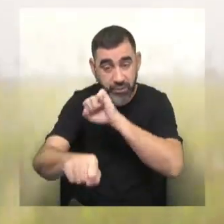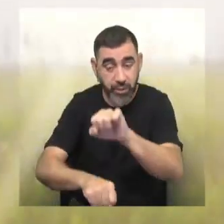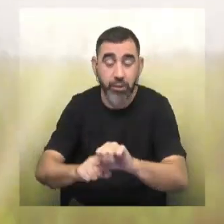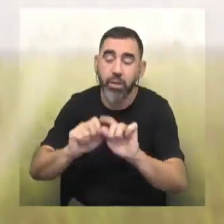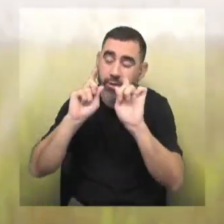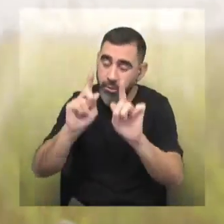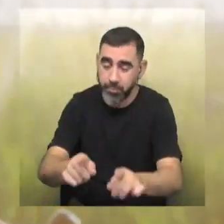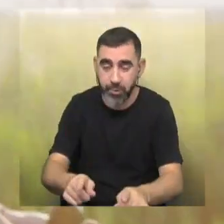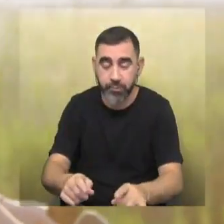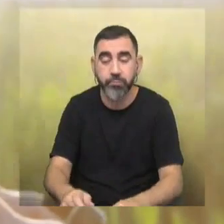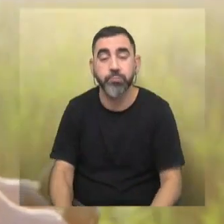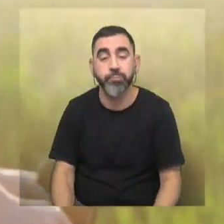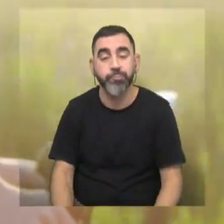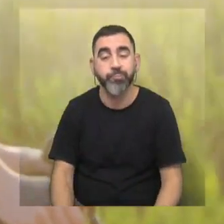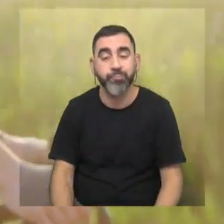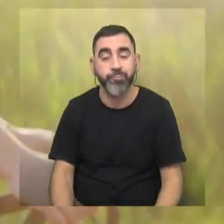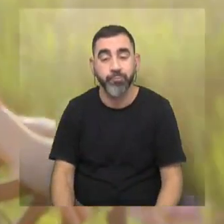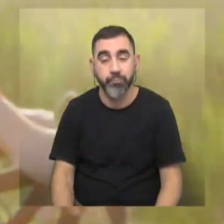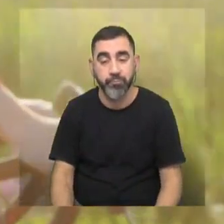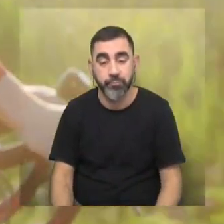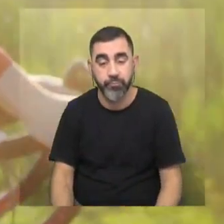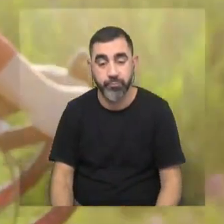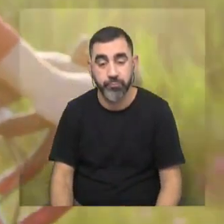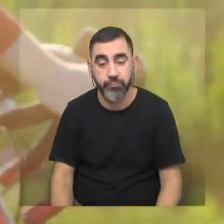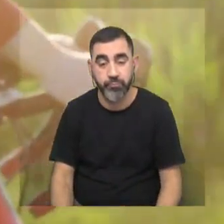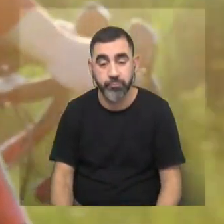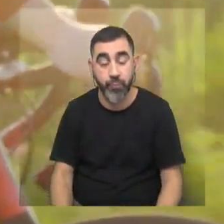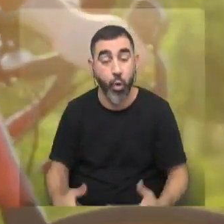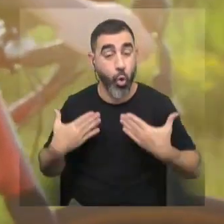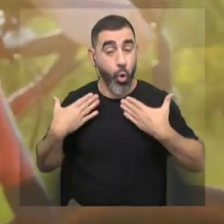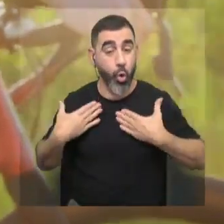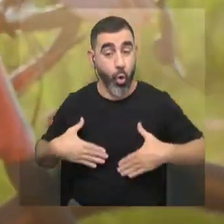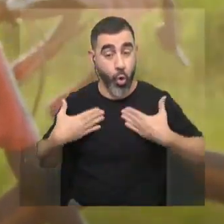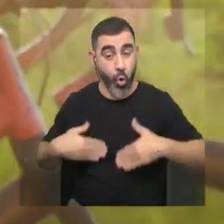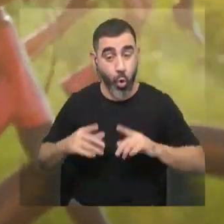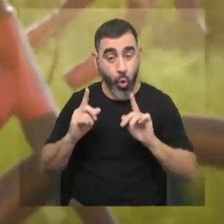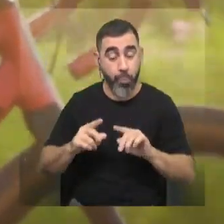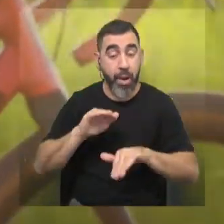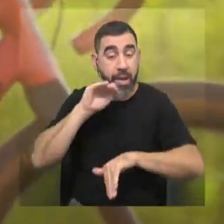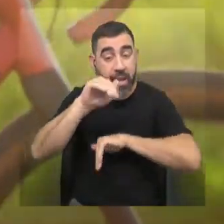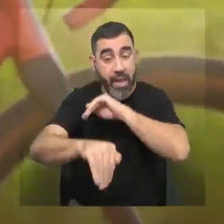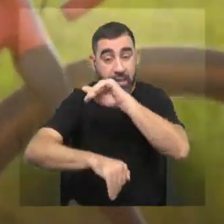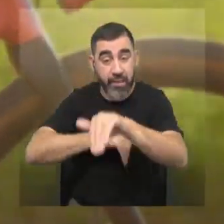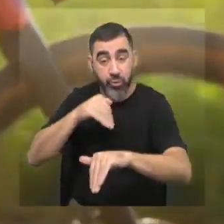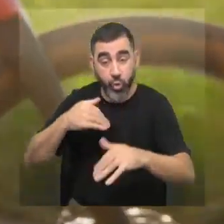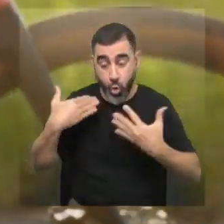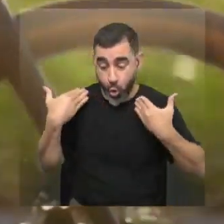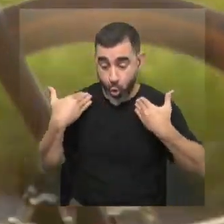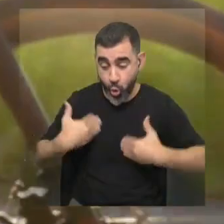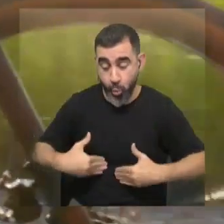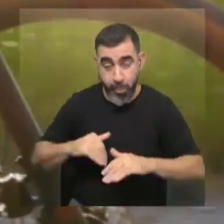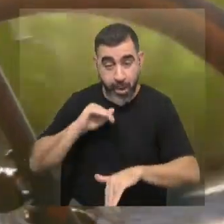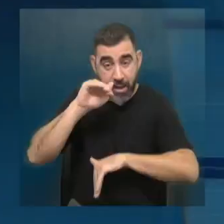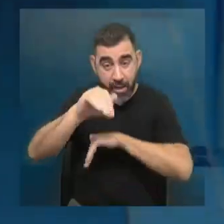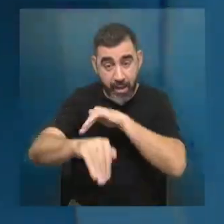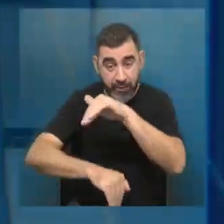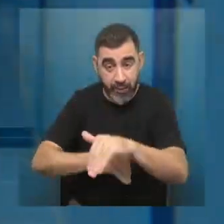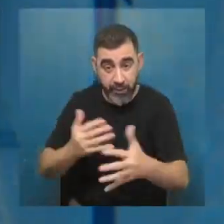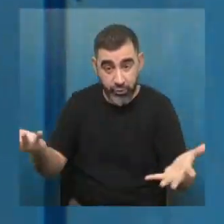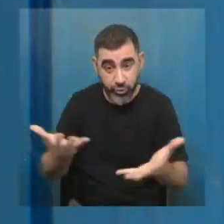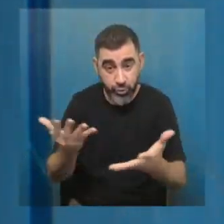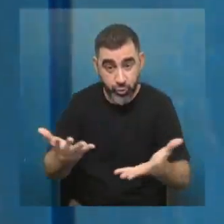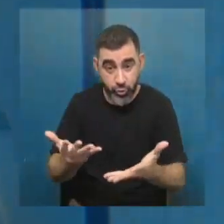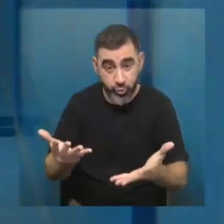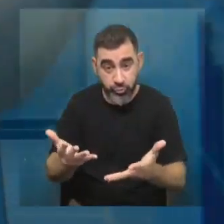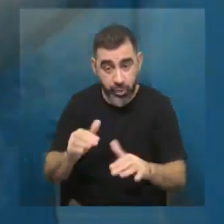uso muy común, en la ropa, ¿no? La natación, los equipos de natación actuales,